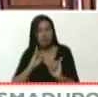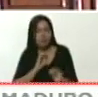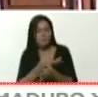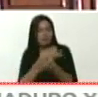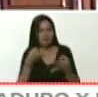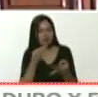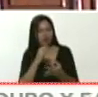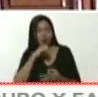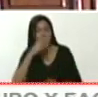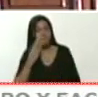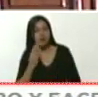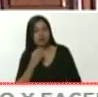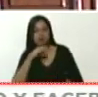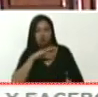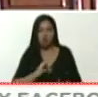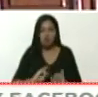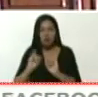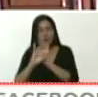experiencia histórica.